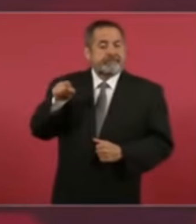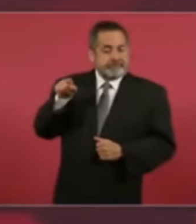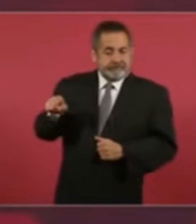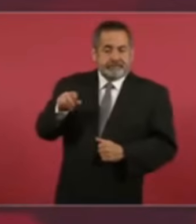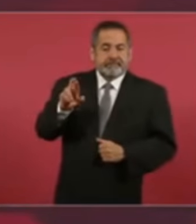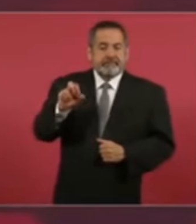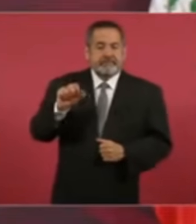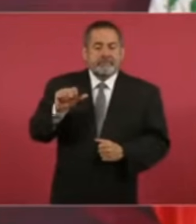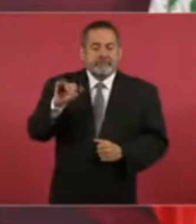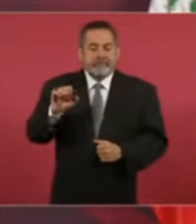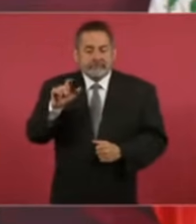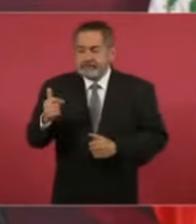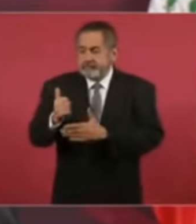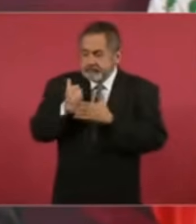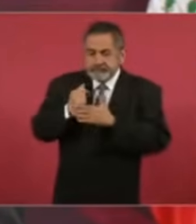reestructuración